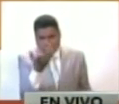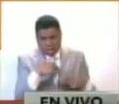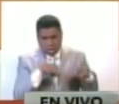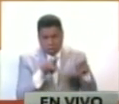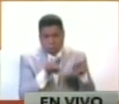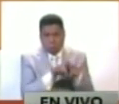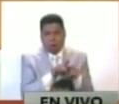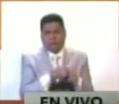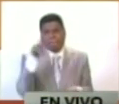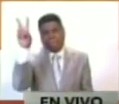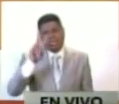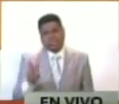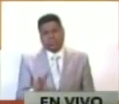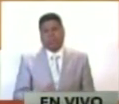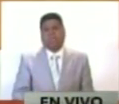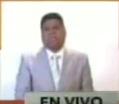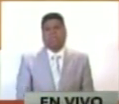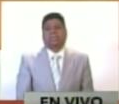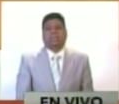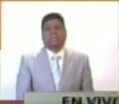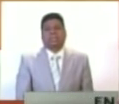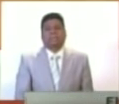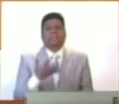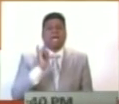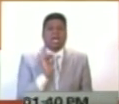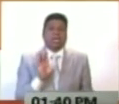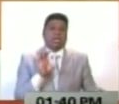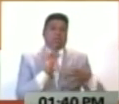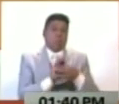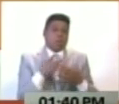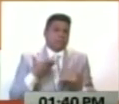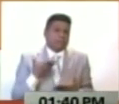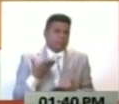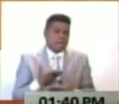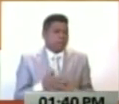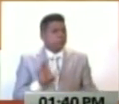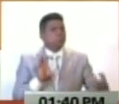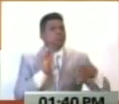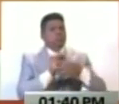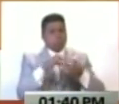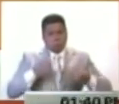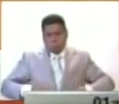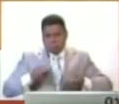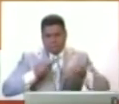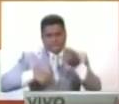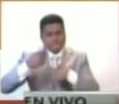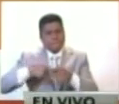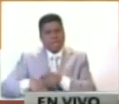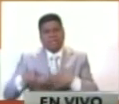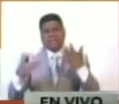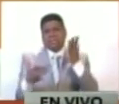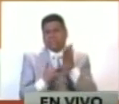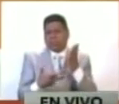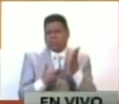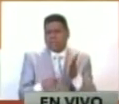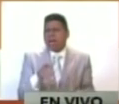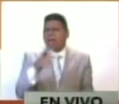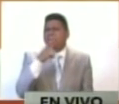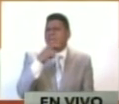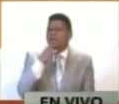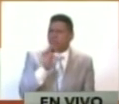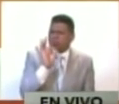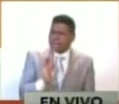también Venezuela, tenían una afinidad importante, tenían un vínculo comercial, tecnológico. Por lo tanto, mi pregunta